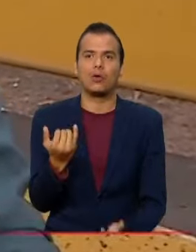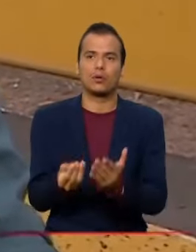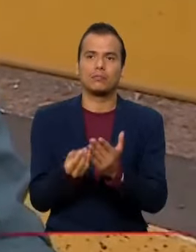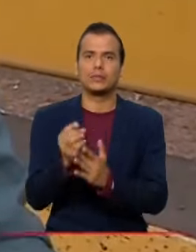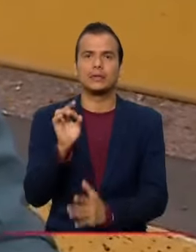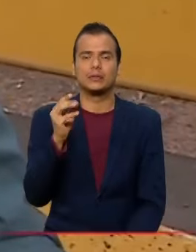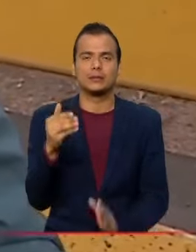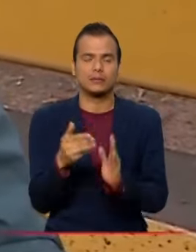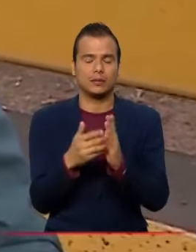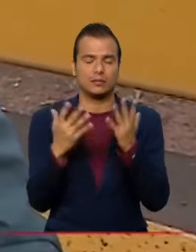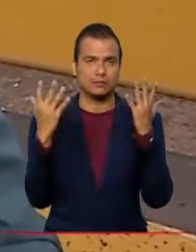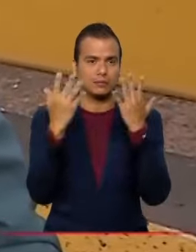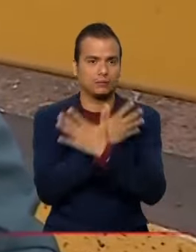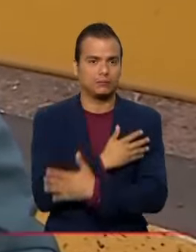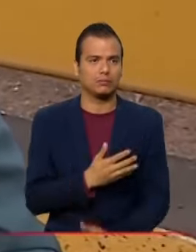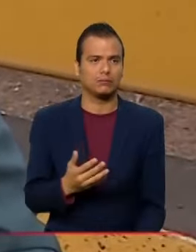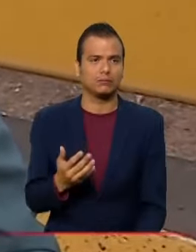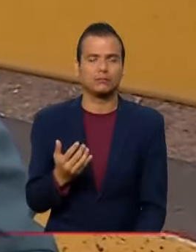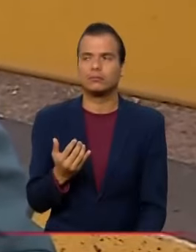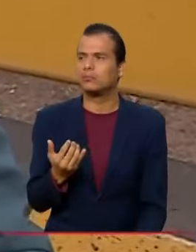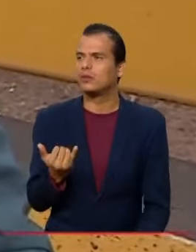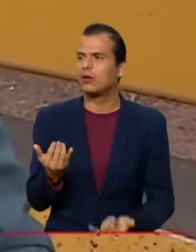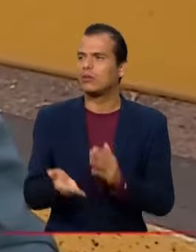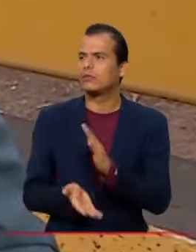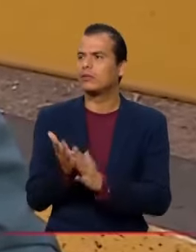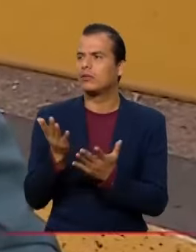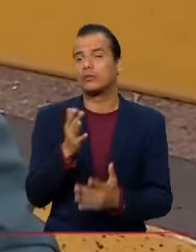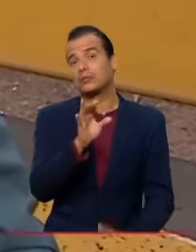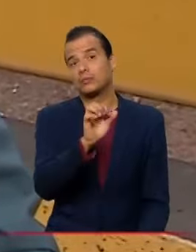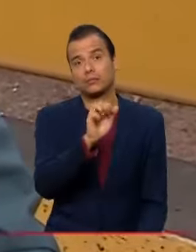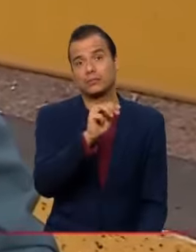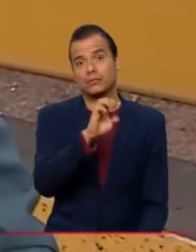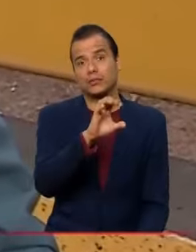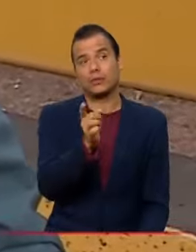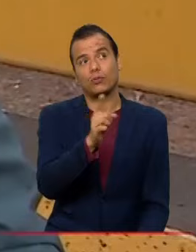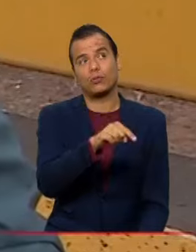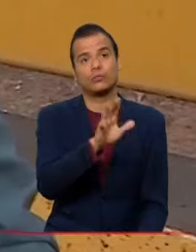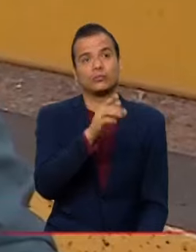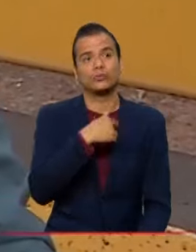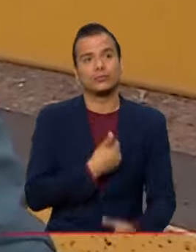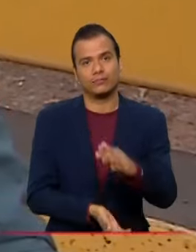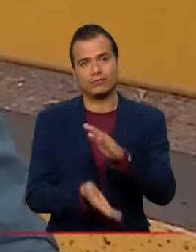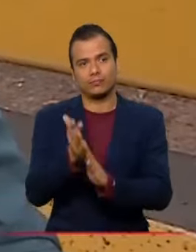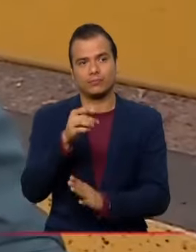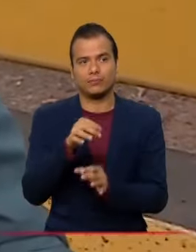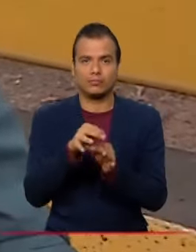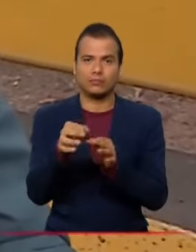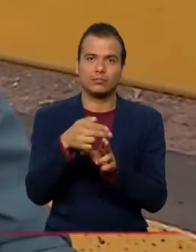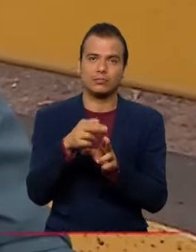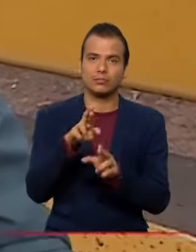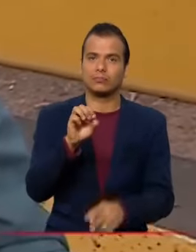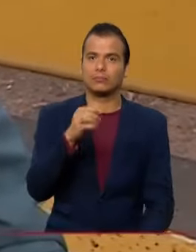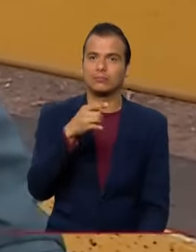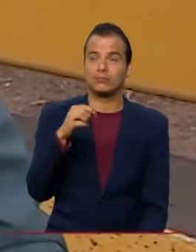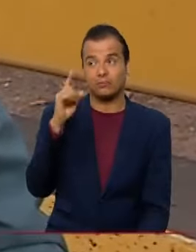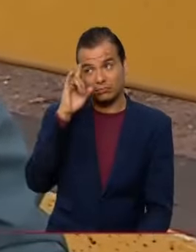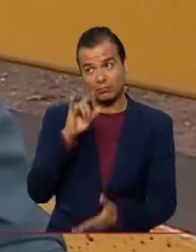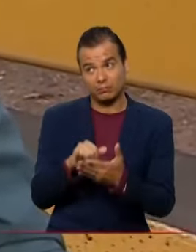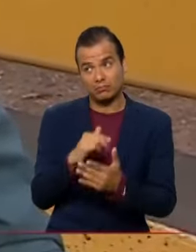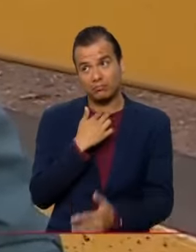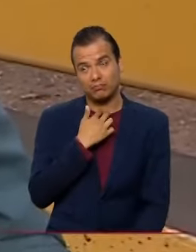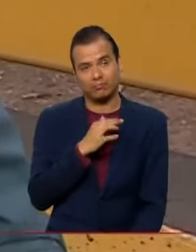bajar un kilómetro más y ya arranco para Sameco. A ver si puedo pasar por allá porque voy para Rosso, ¿ves? Pues creo que no va a poder. Yo creo